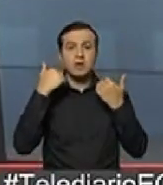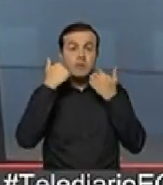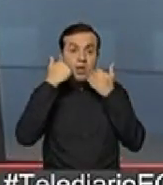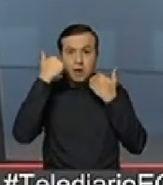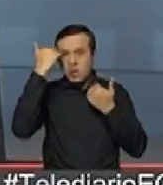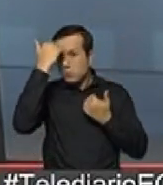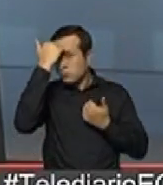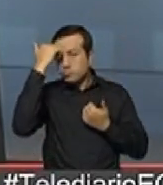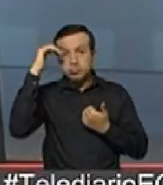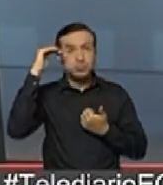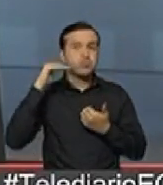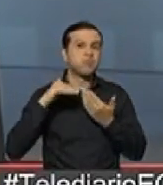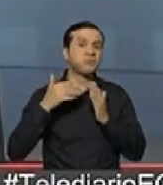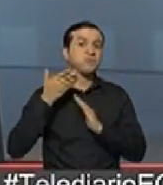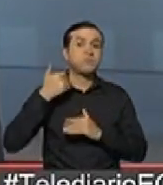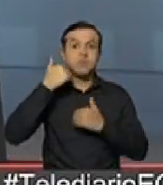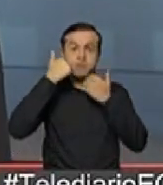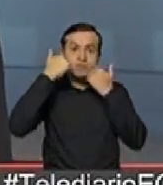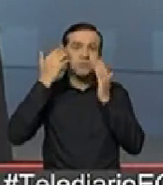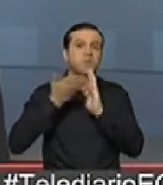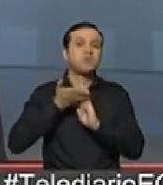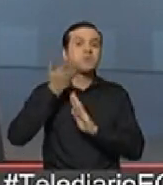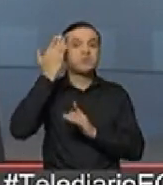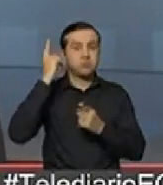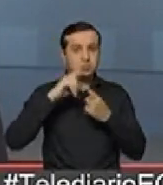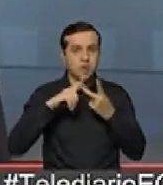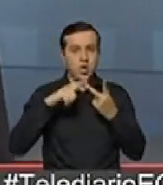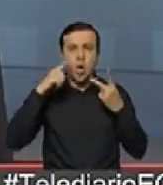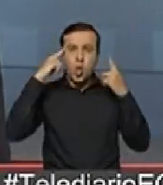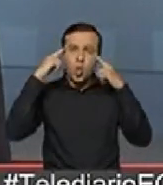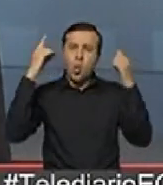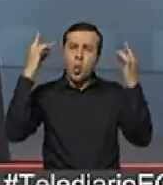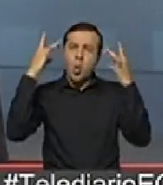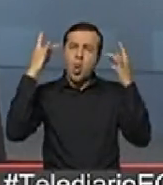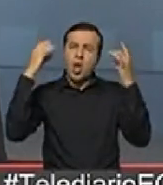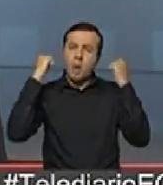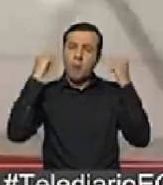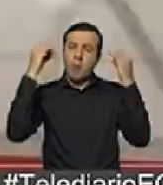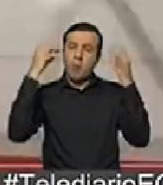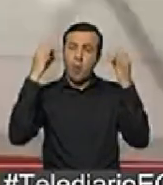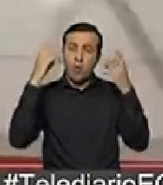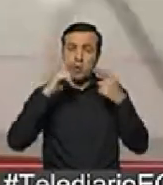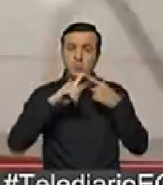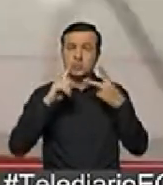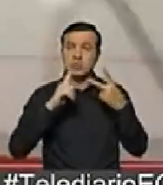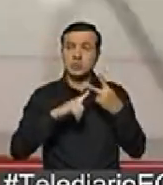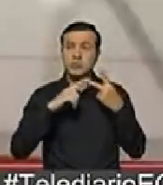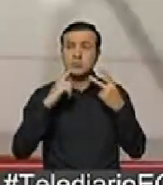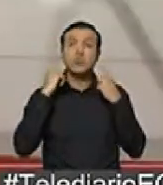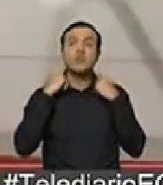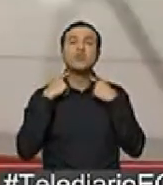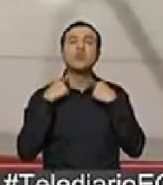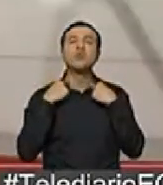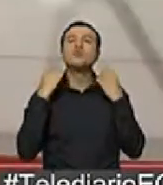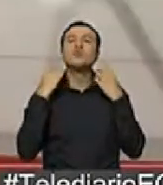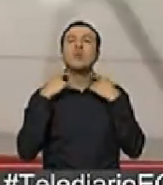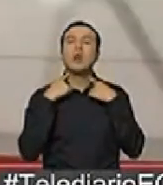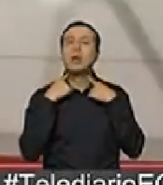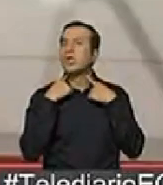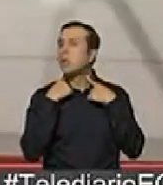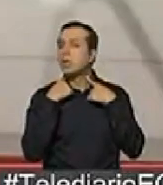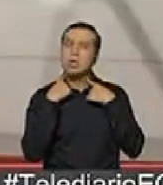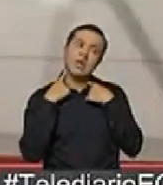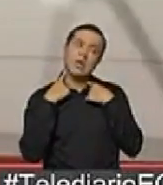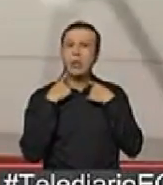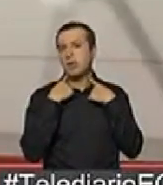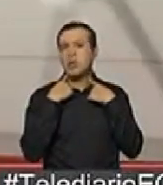alta, un dolor de cabeza muy intenso, una rigidez de cuello, es decir, el paciente